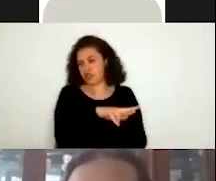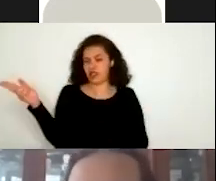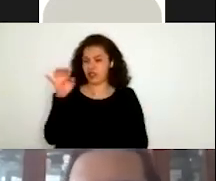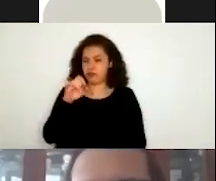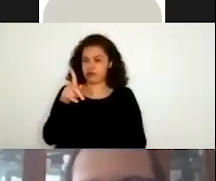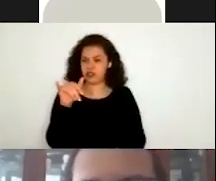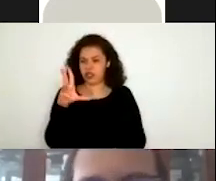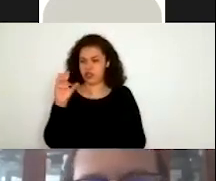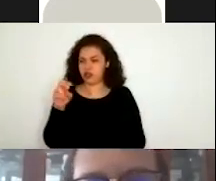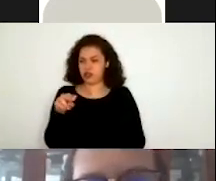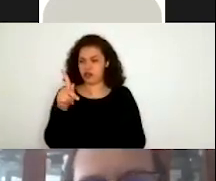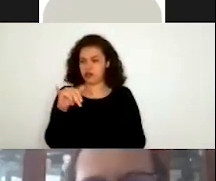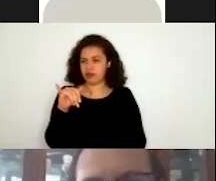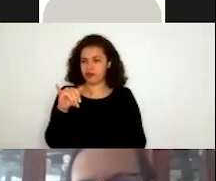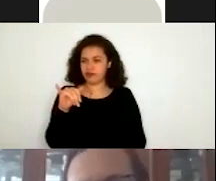¿no?